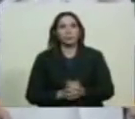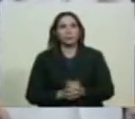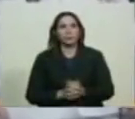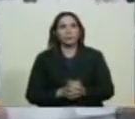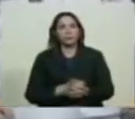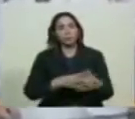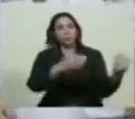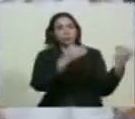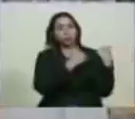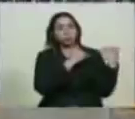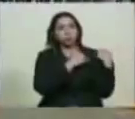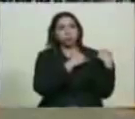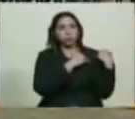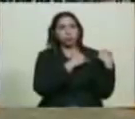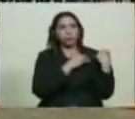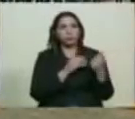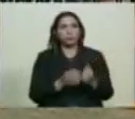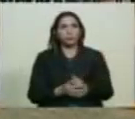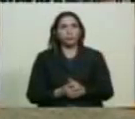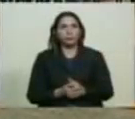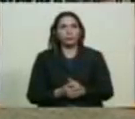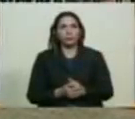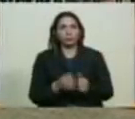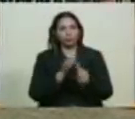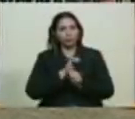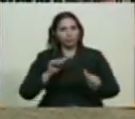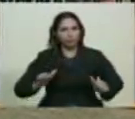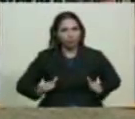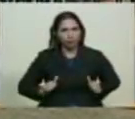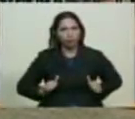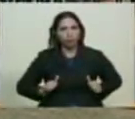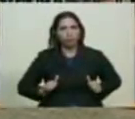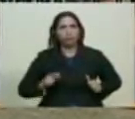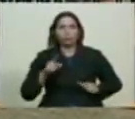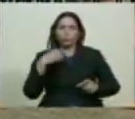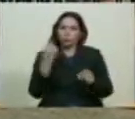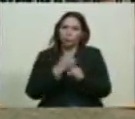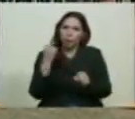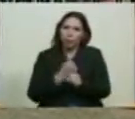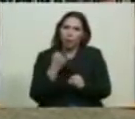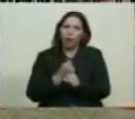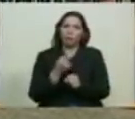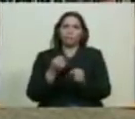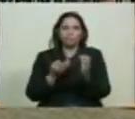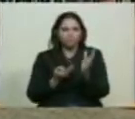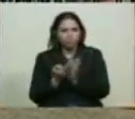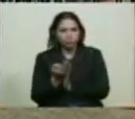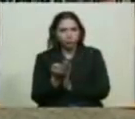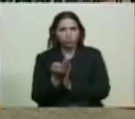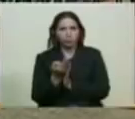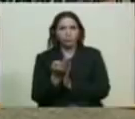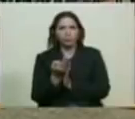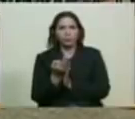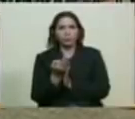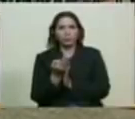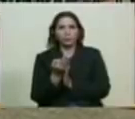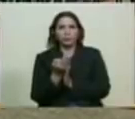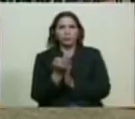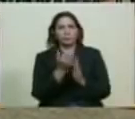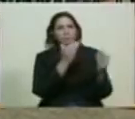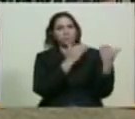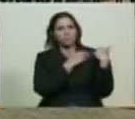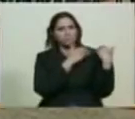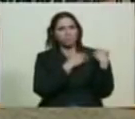Herrera Balsa por su labor, por su trabajo. Al mayor general Hidalgo